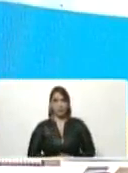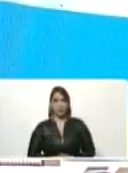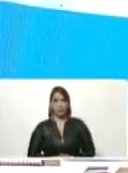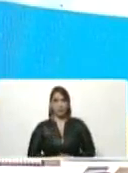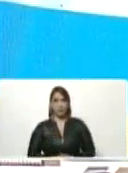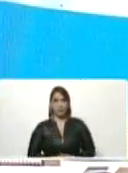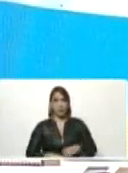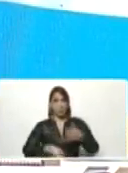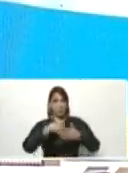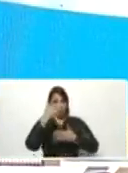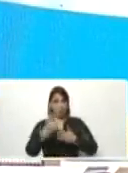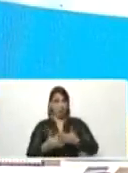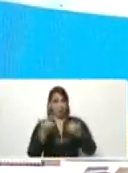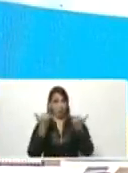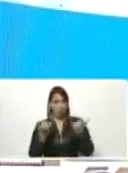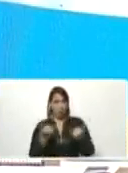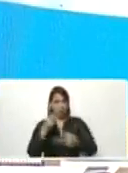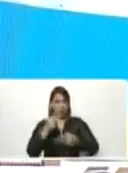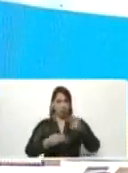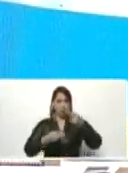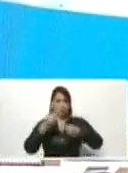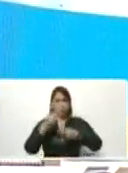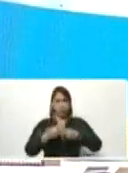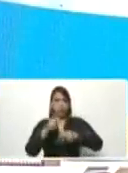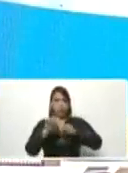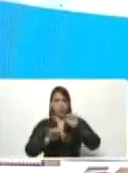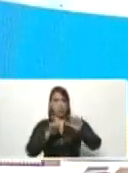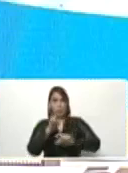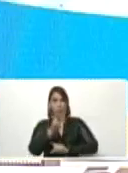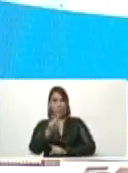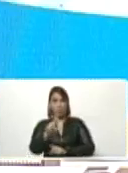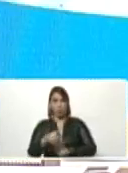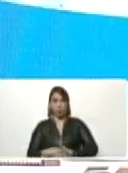Para el proyecto que está en construcción para el siglo XXI.